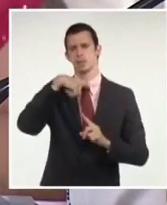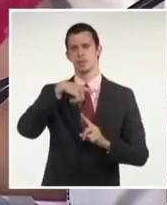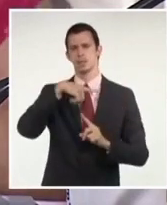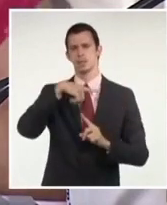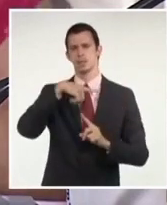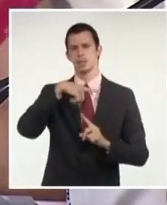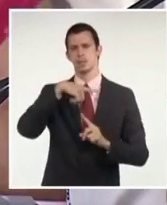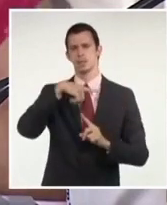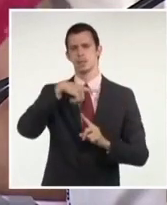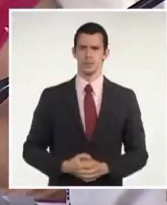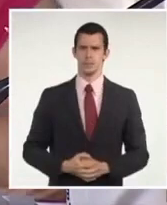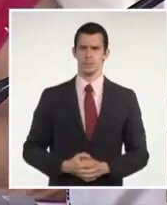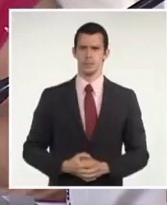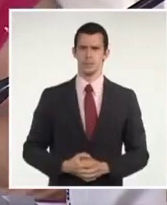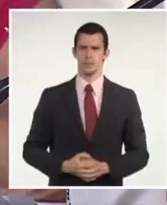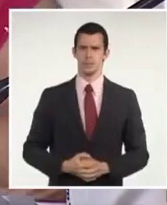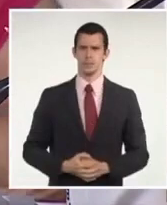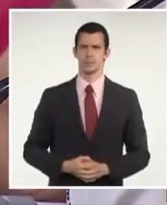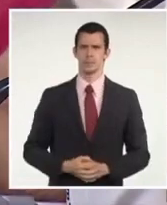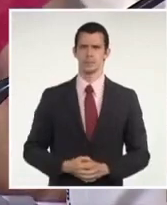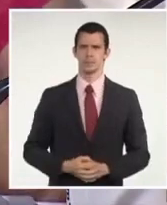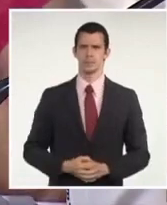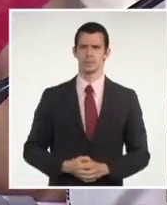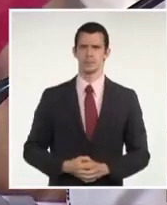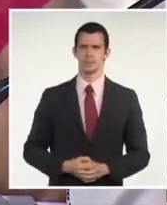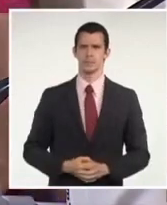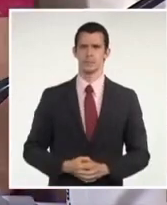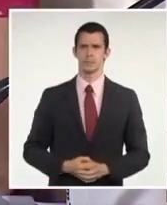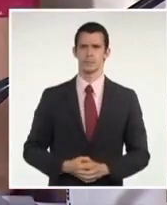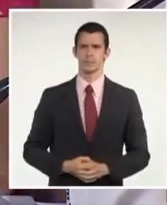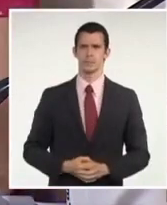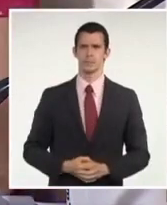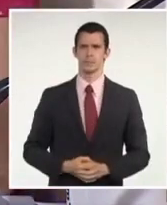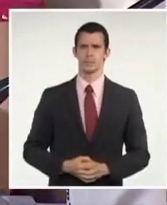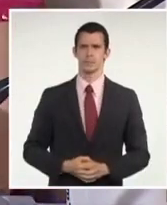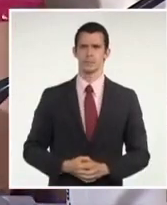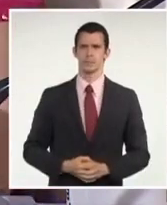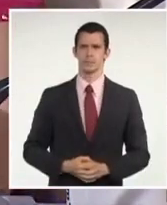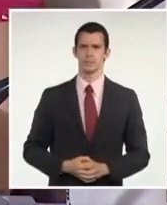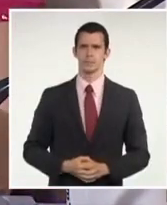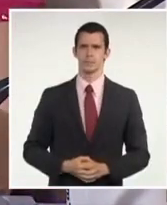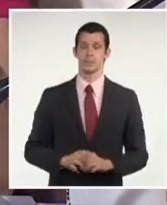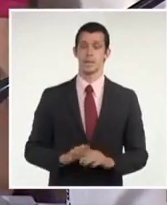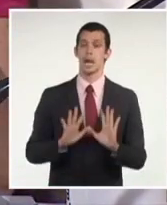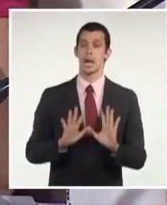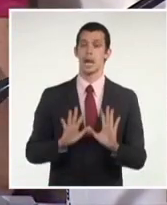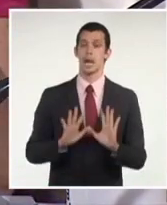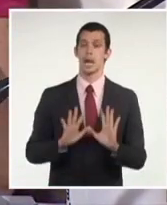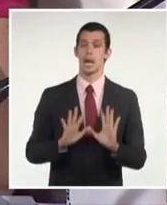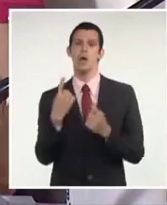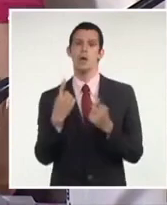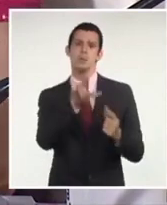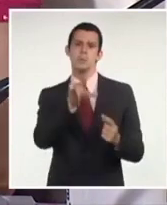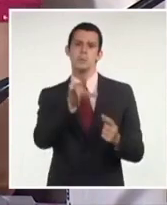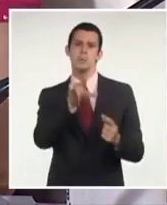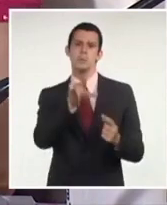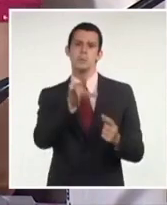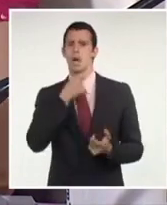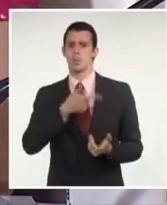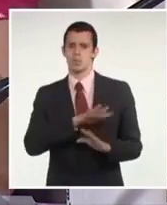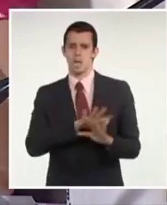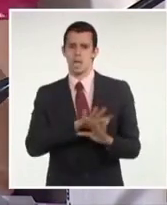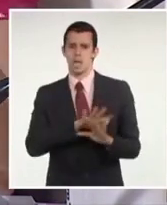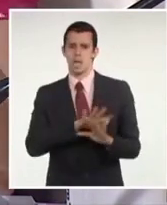Hay algunas notificaciones que si esta va a ser la última variante que se va a imponer o no. Hay quien dice que va a ser la